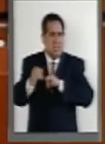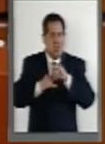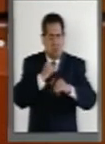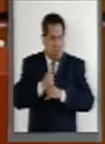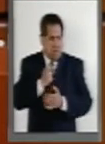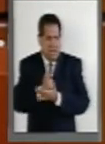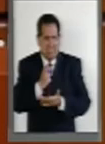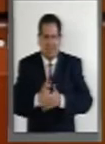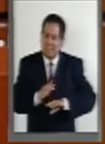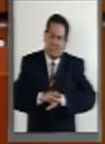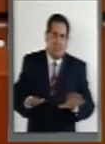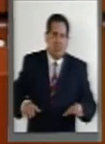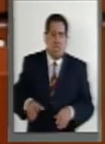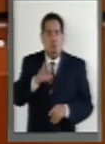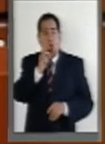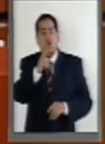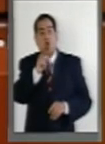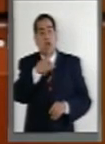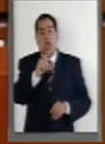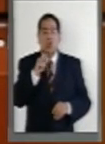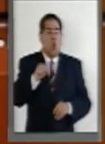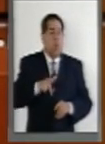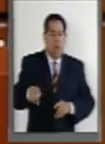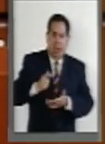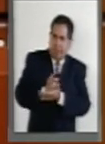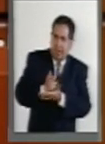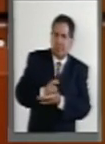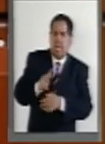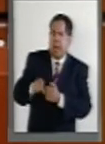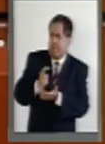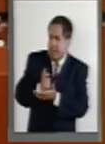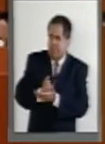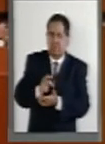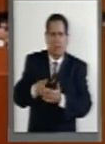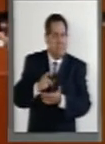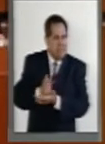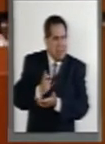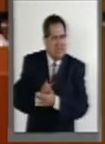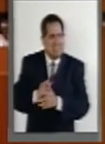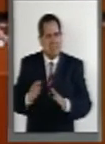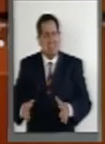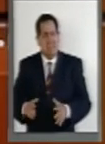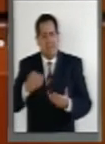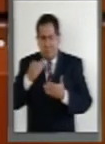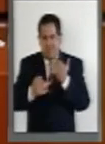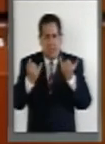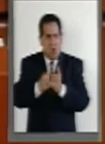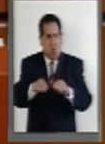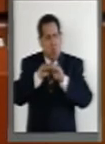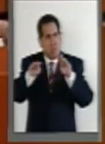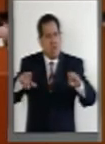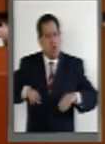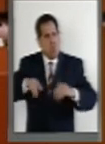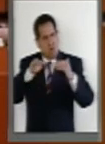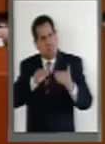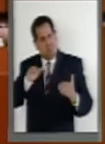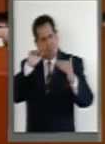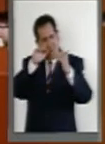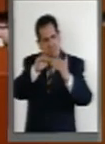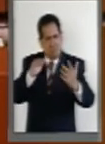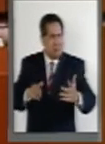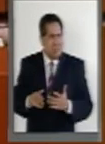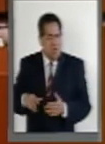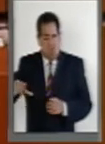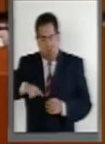internacionales, cuando Donald Trump se la pasa amenaza tras amenaza, la igualdad jurídica entre los estados. Este